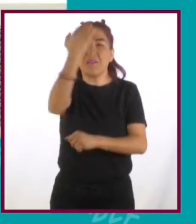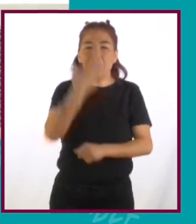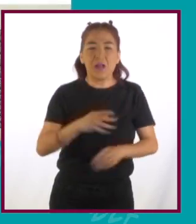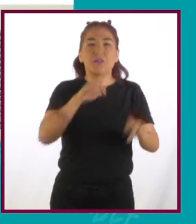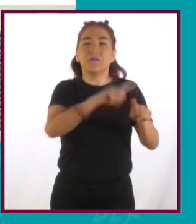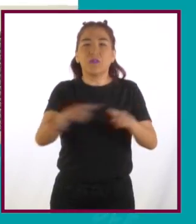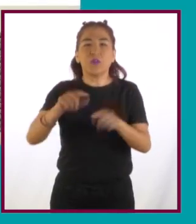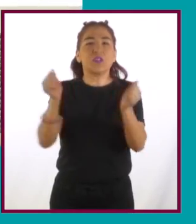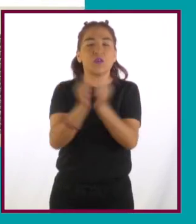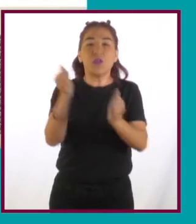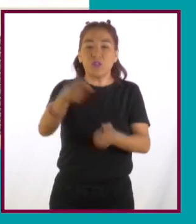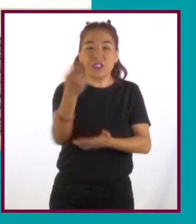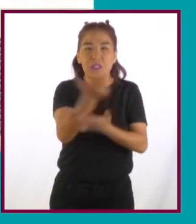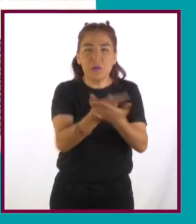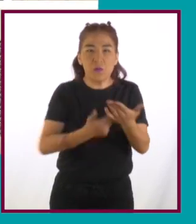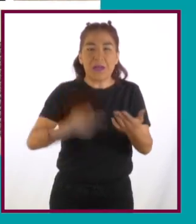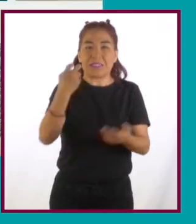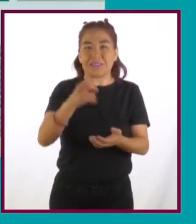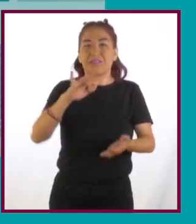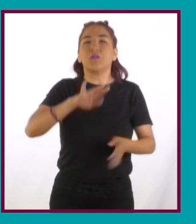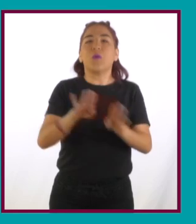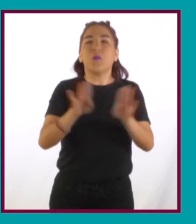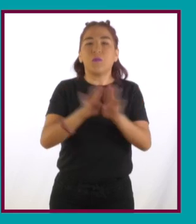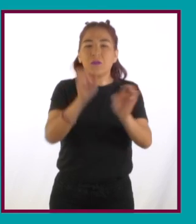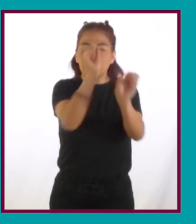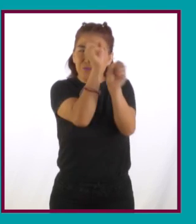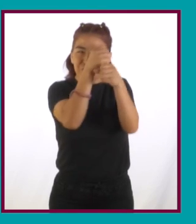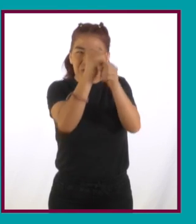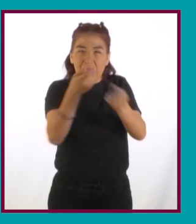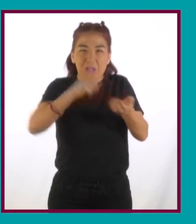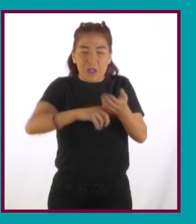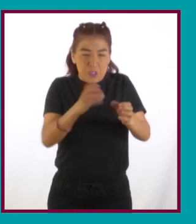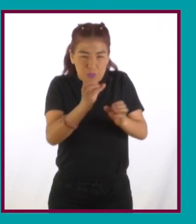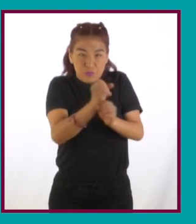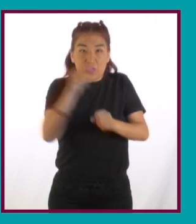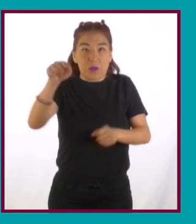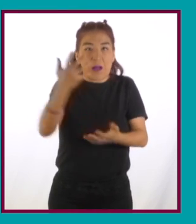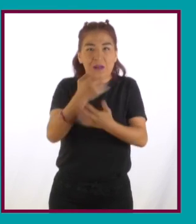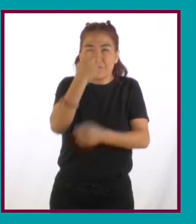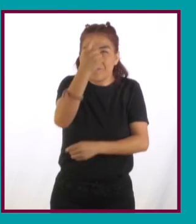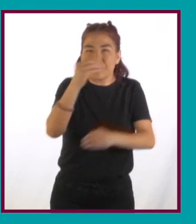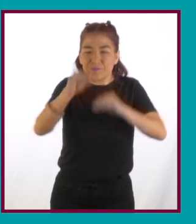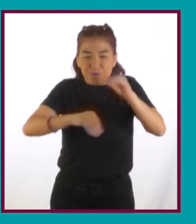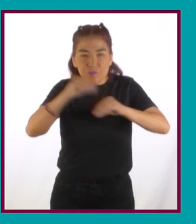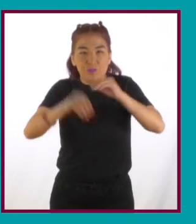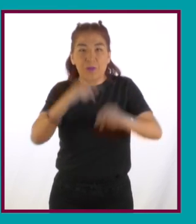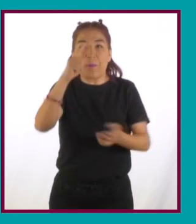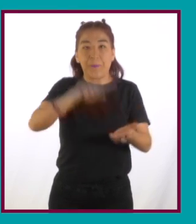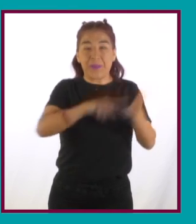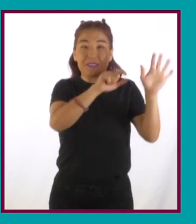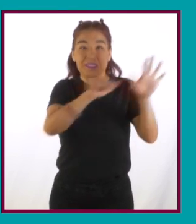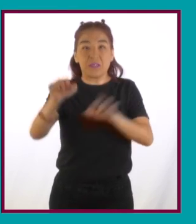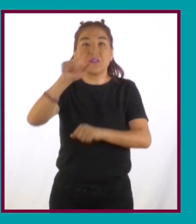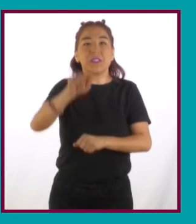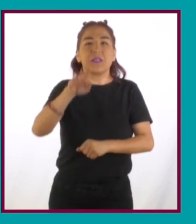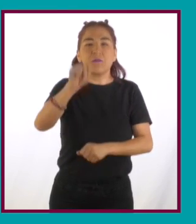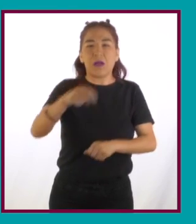de textos e imágenes dibujadas por él gracias a un microscopio compuesto de su invención.